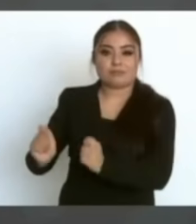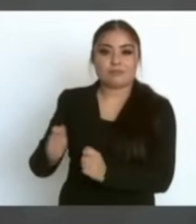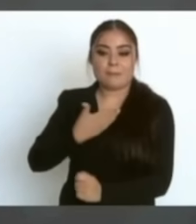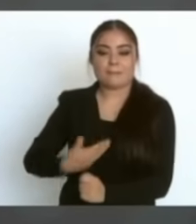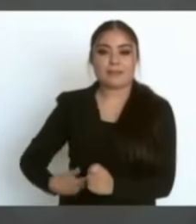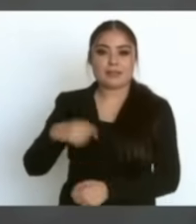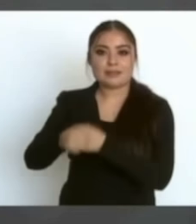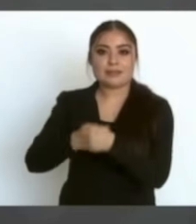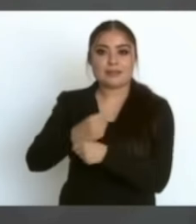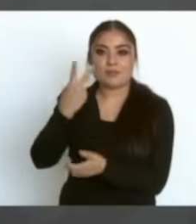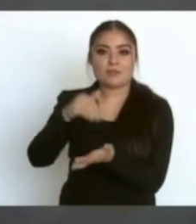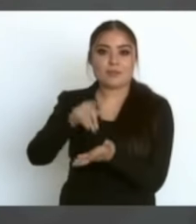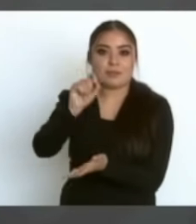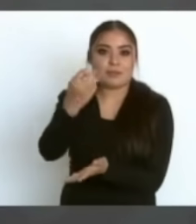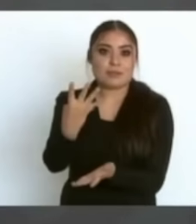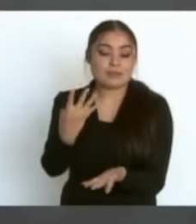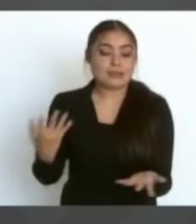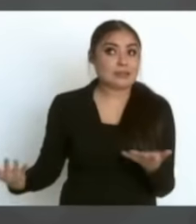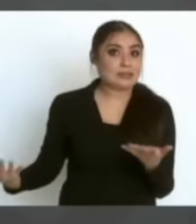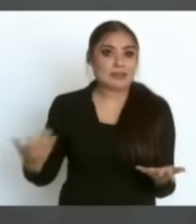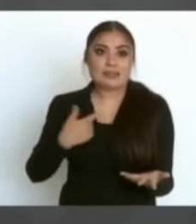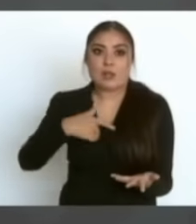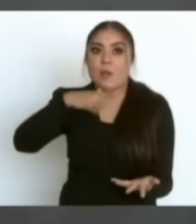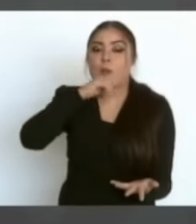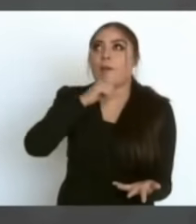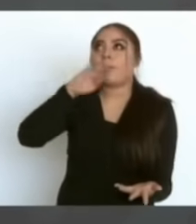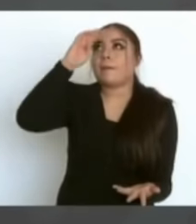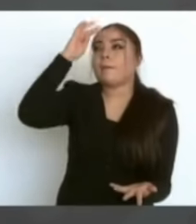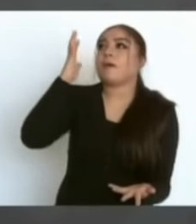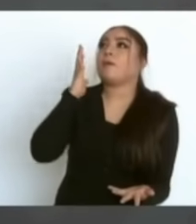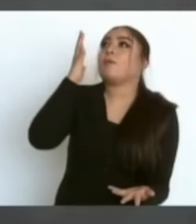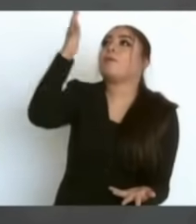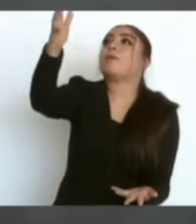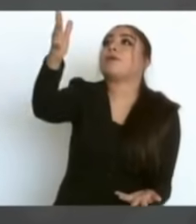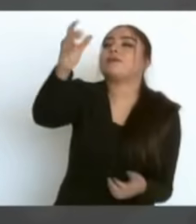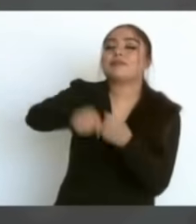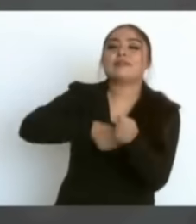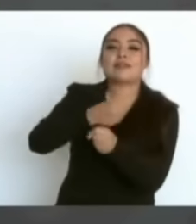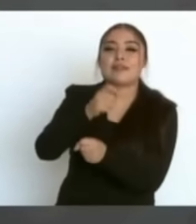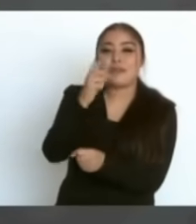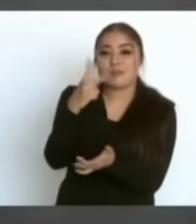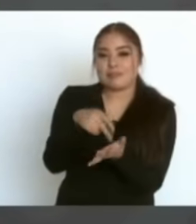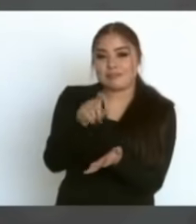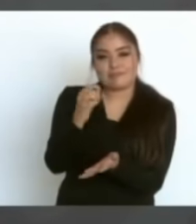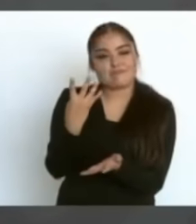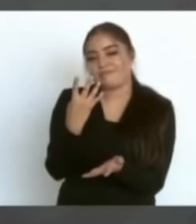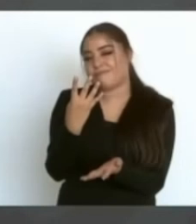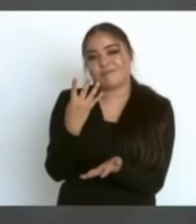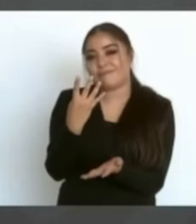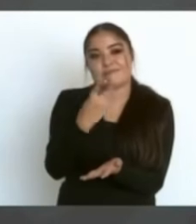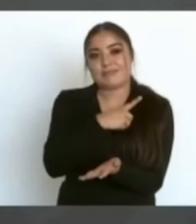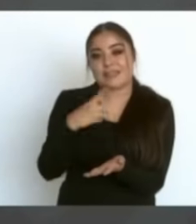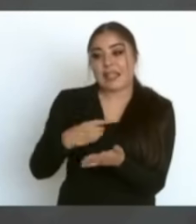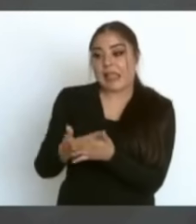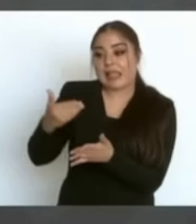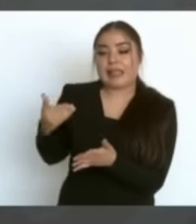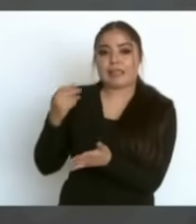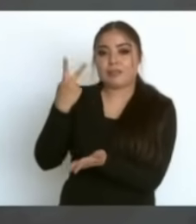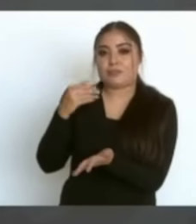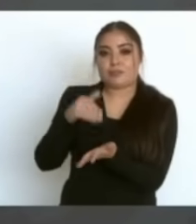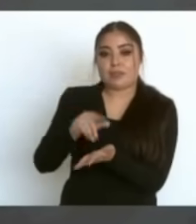entonces ya no podemos pensar en el 24 tenemos que terminar en el